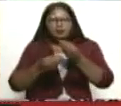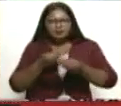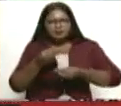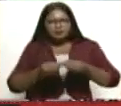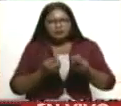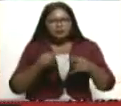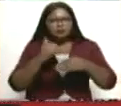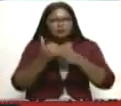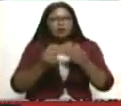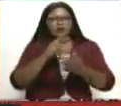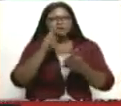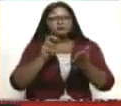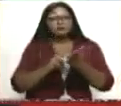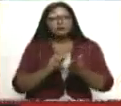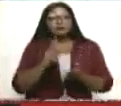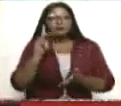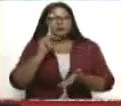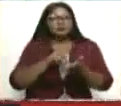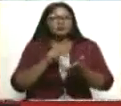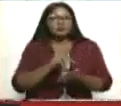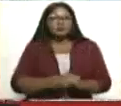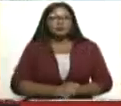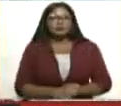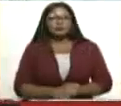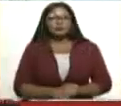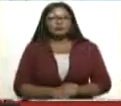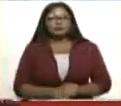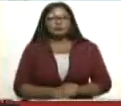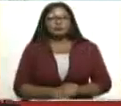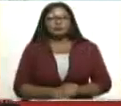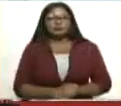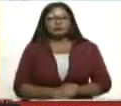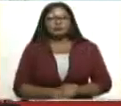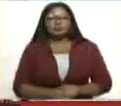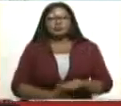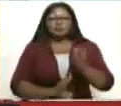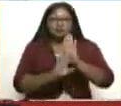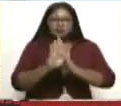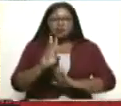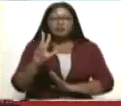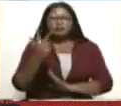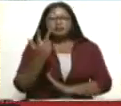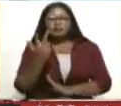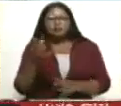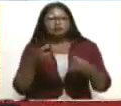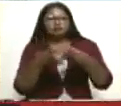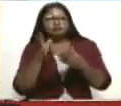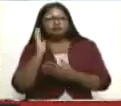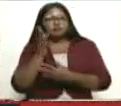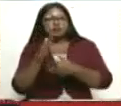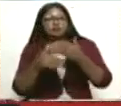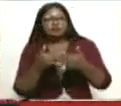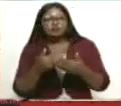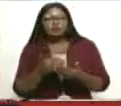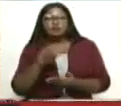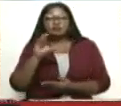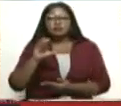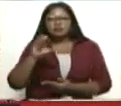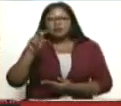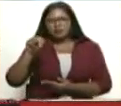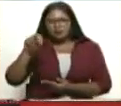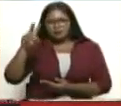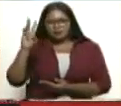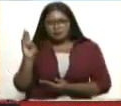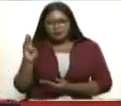el Plan Nacional de Participación. Se desarrollará la tercera sesión plenaria del CNP